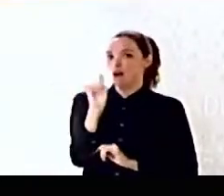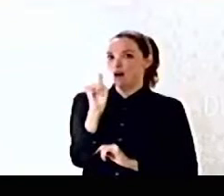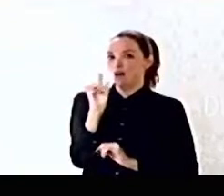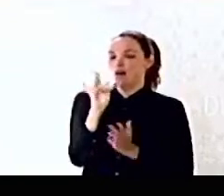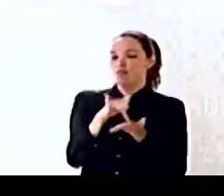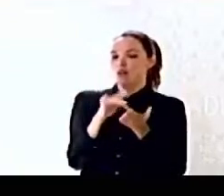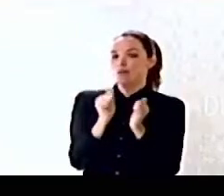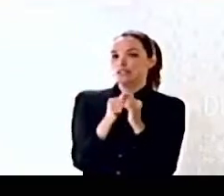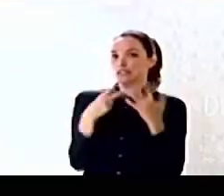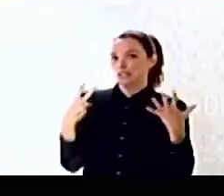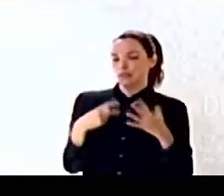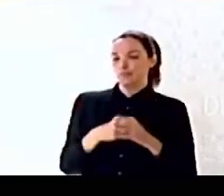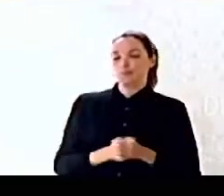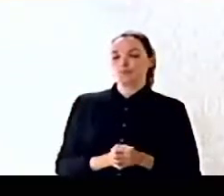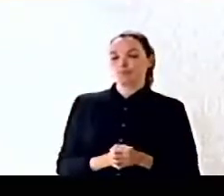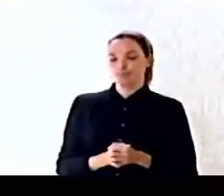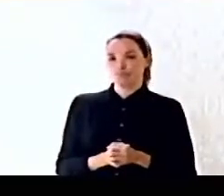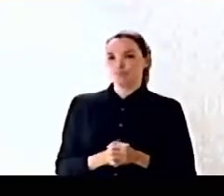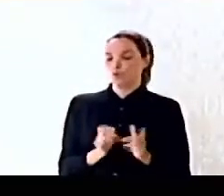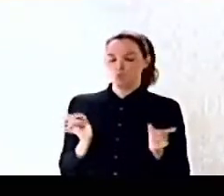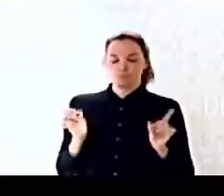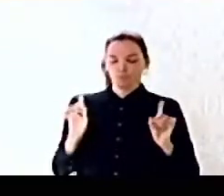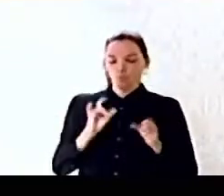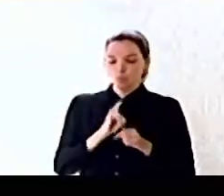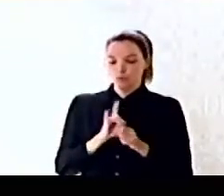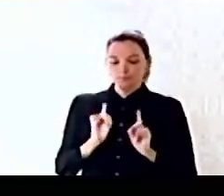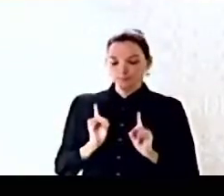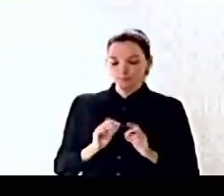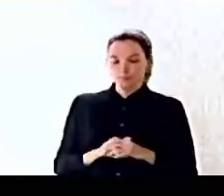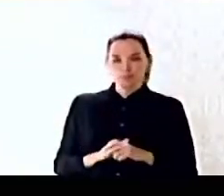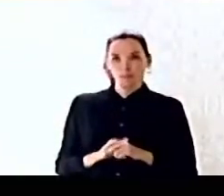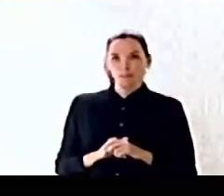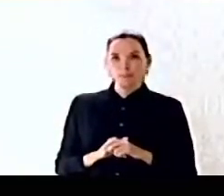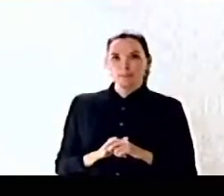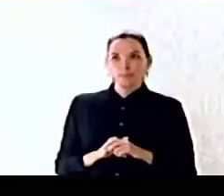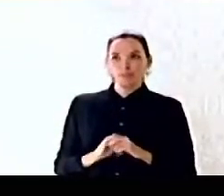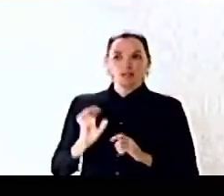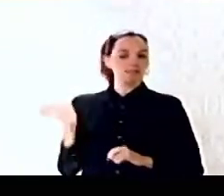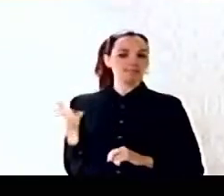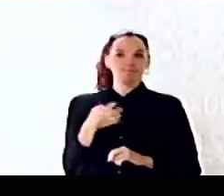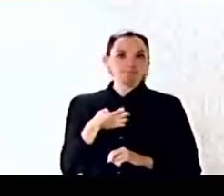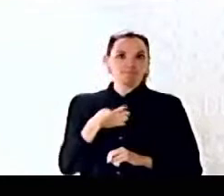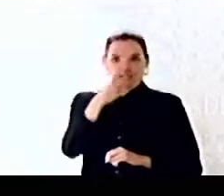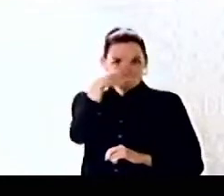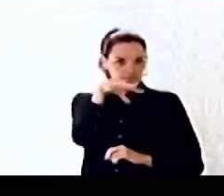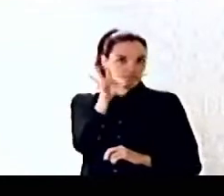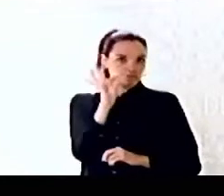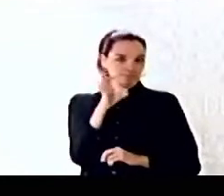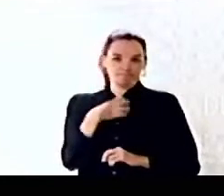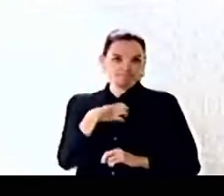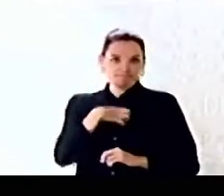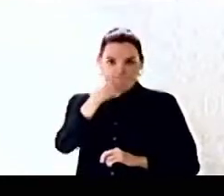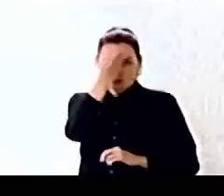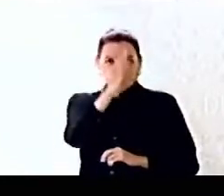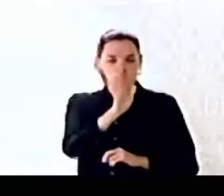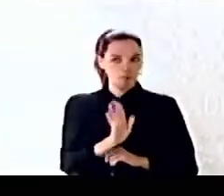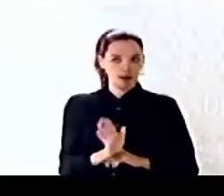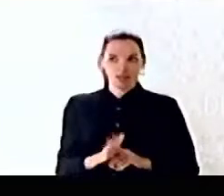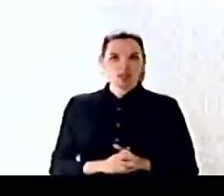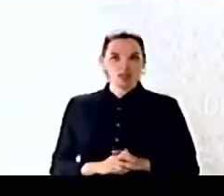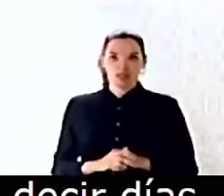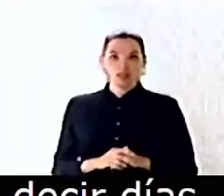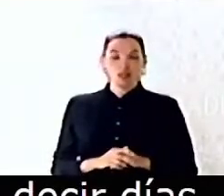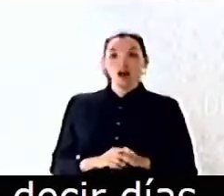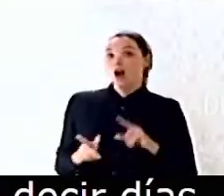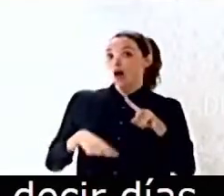del 27. No me atrevo a decir día, no me parece que...